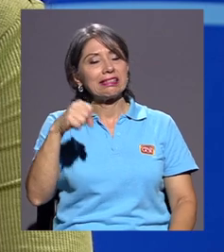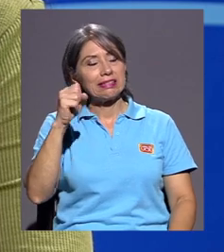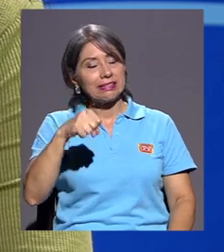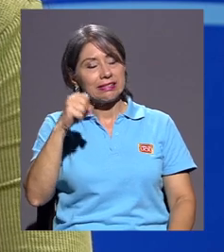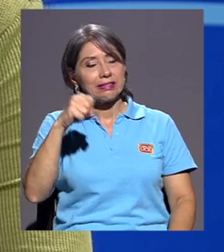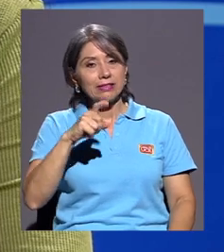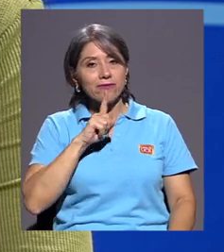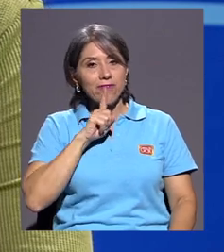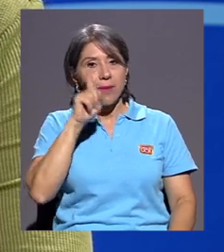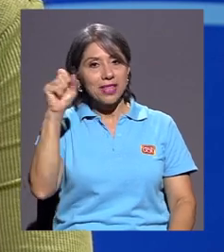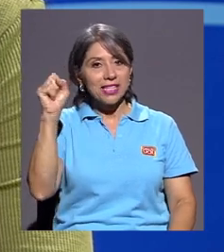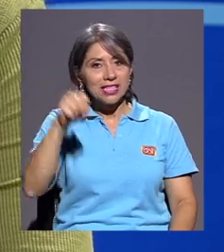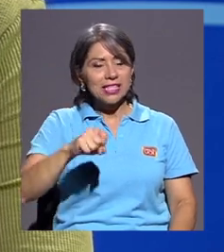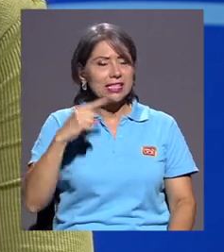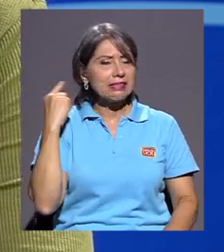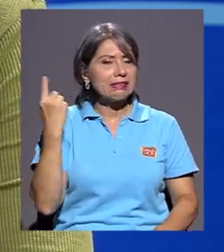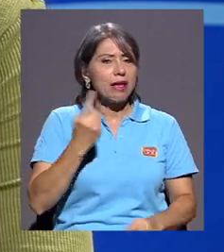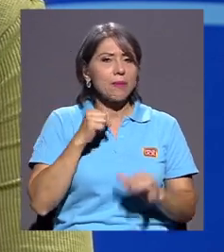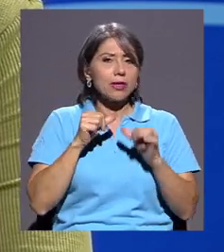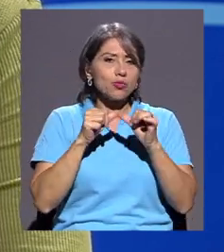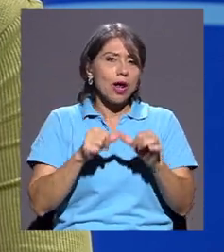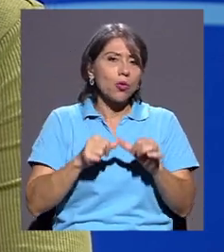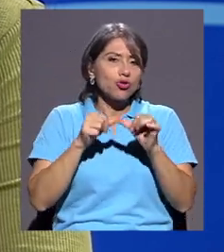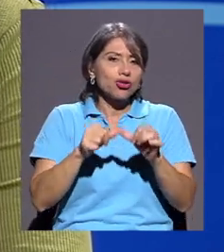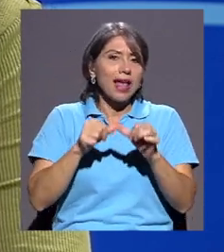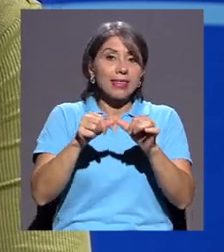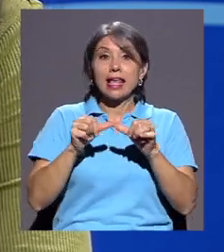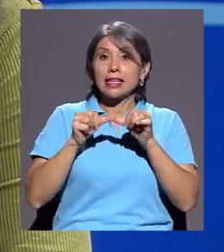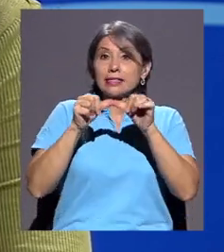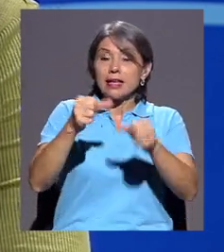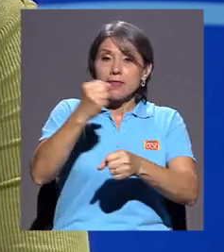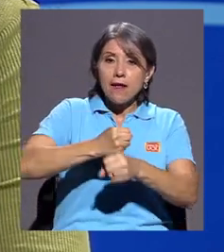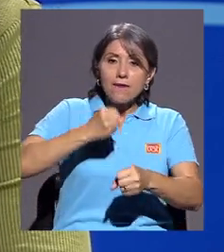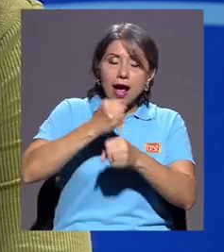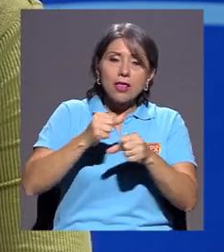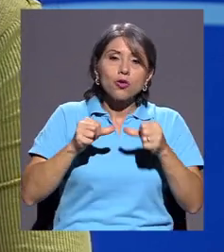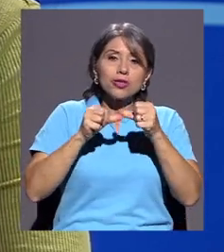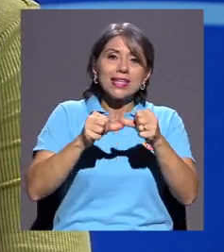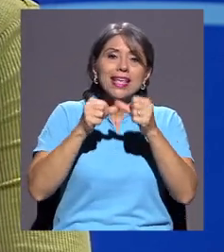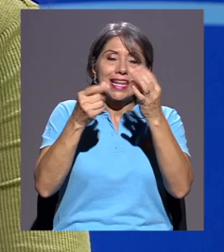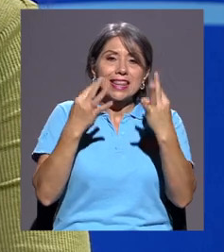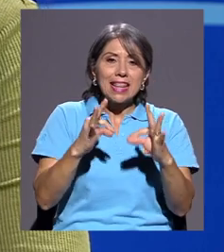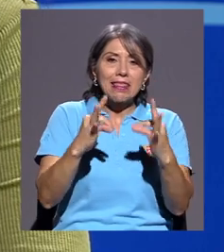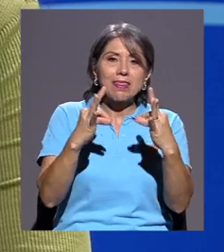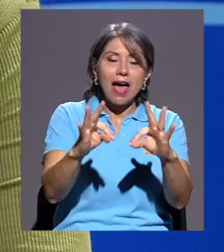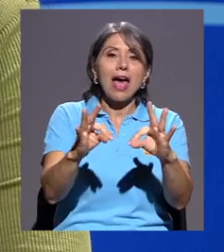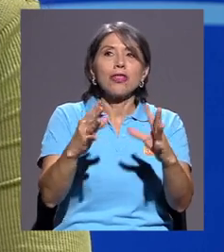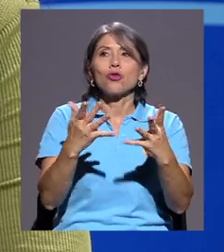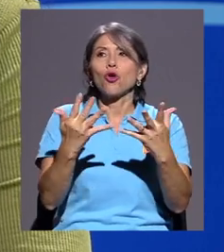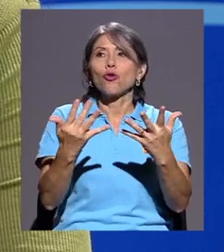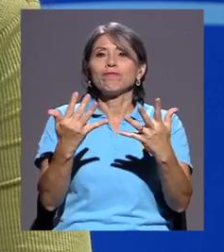sí. Siempre es una constante, ¿verdad? Es seguir trabajando, es seguir intentándolo, es seguir